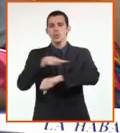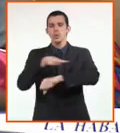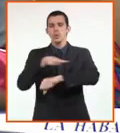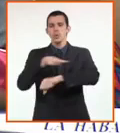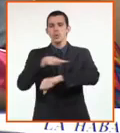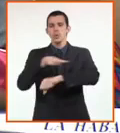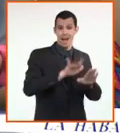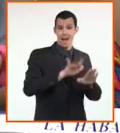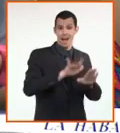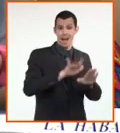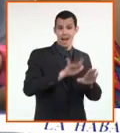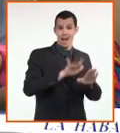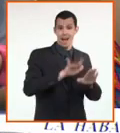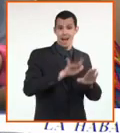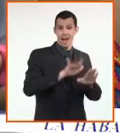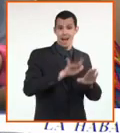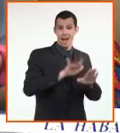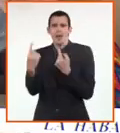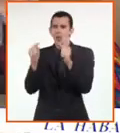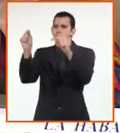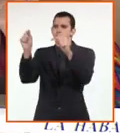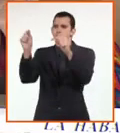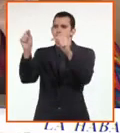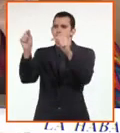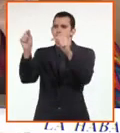que estudió en Cuba, lo que sea que haya estudiado, siempre va a defender la